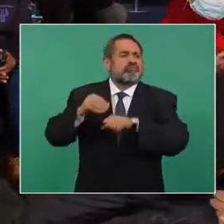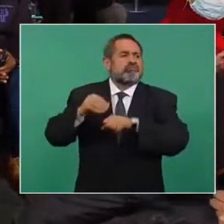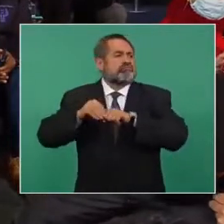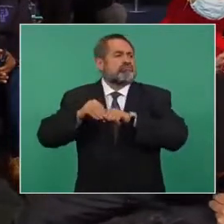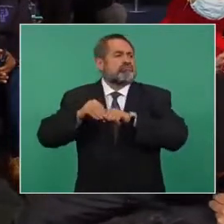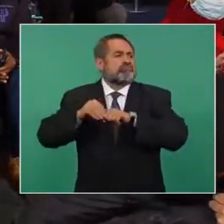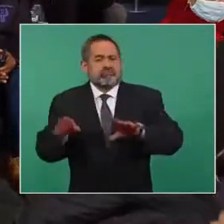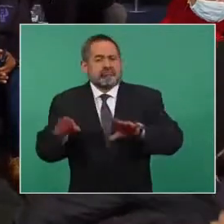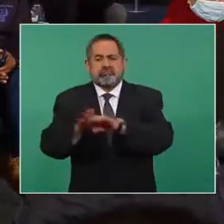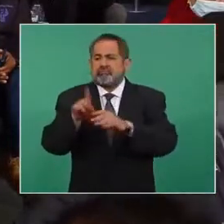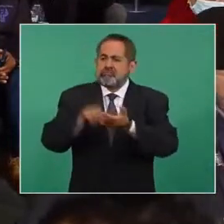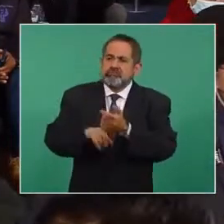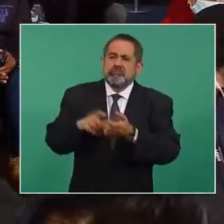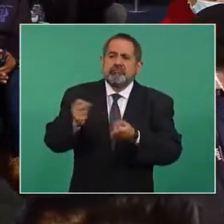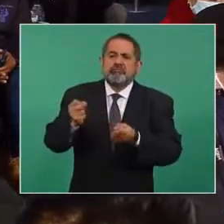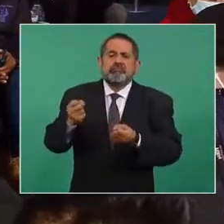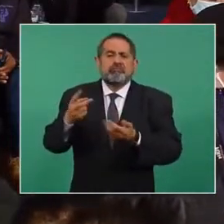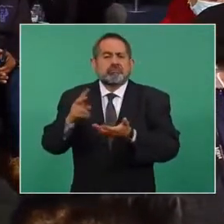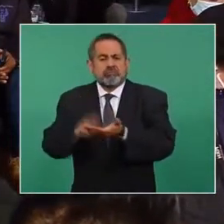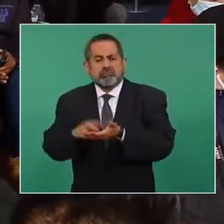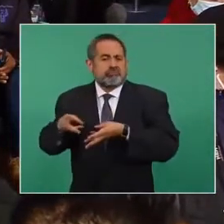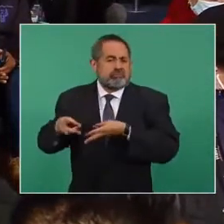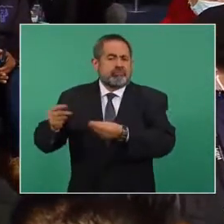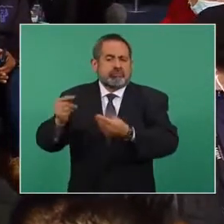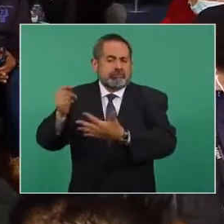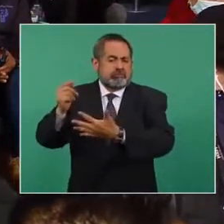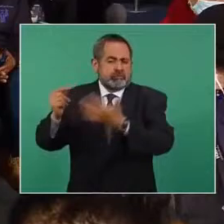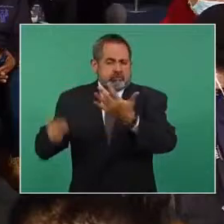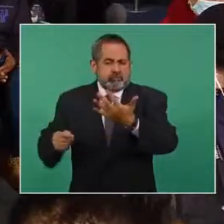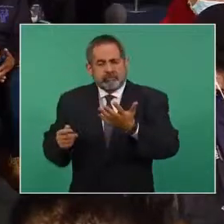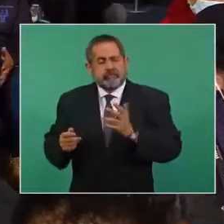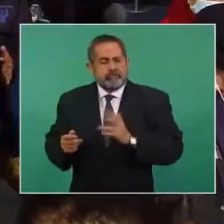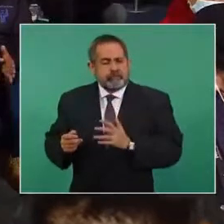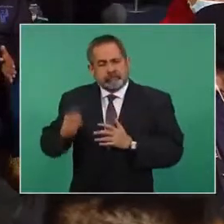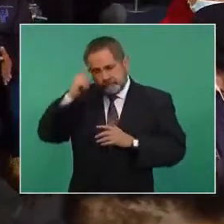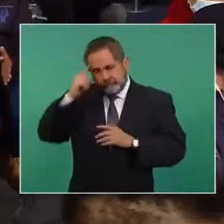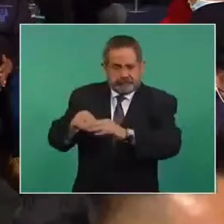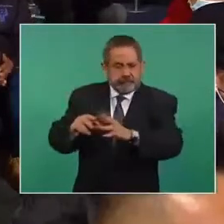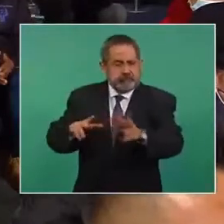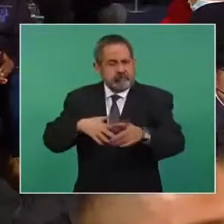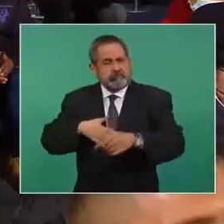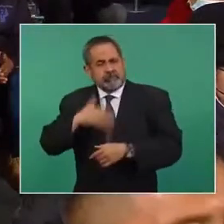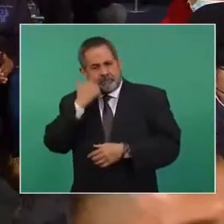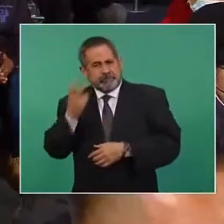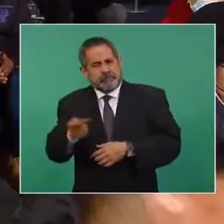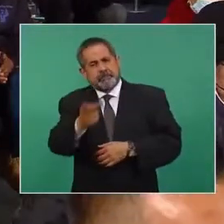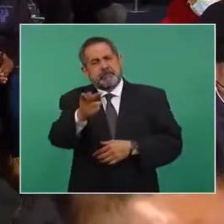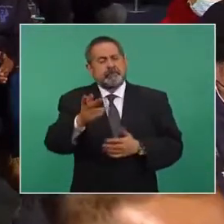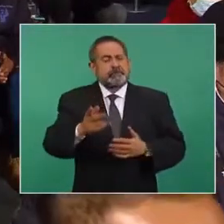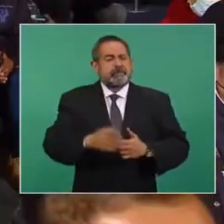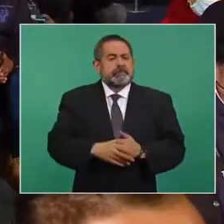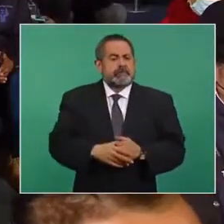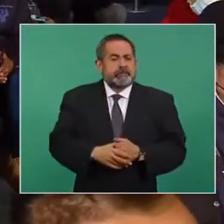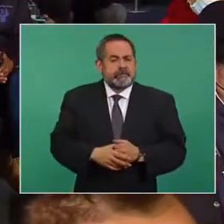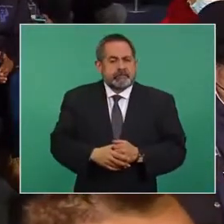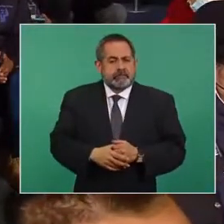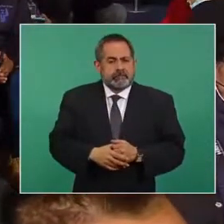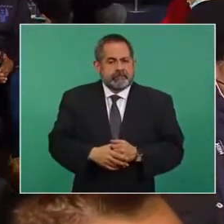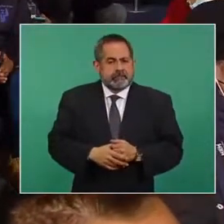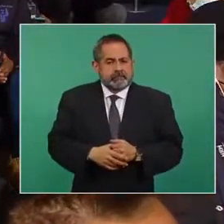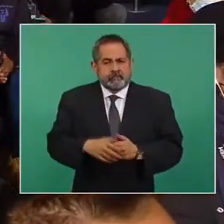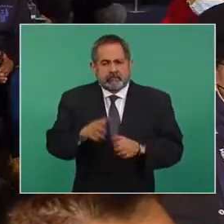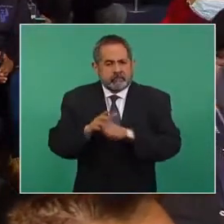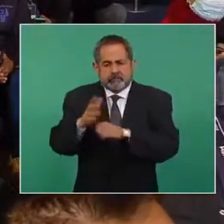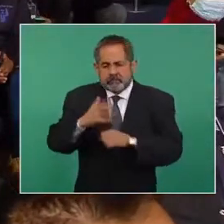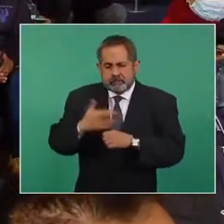de los costos, de todas estas cosas que engloban las obras. Y yo le quisiera preguntar, presidente,